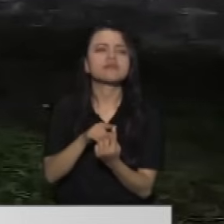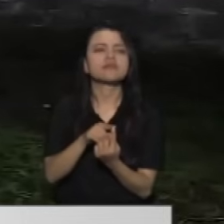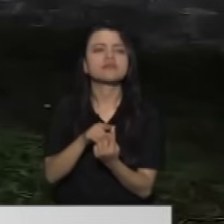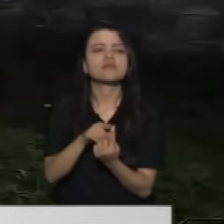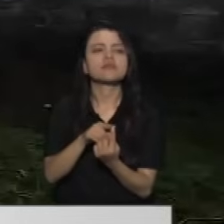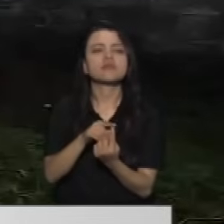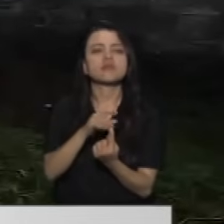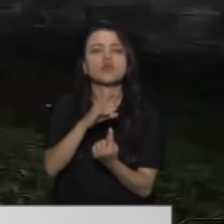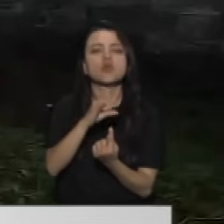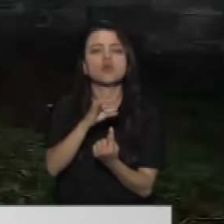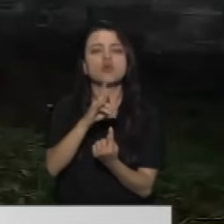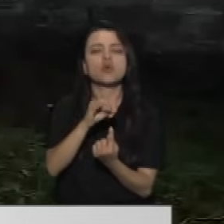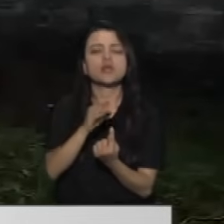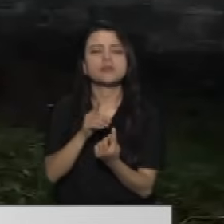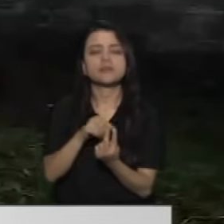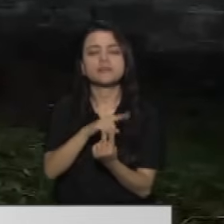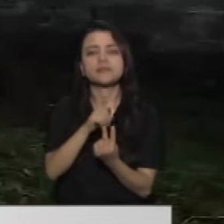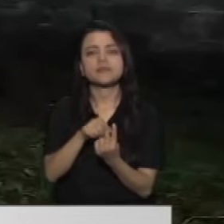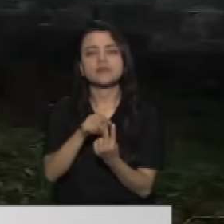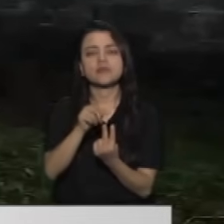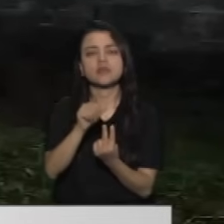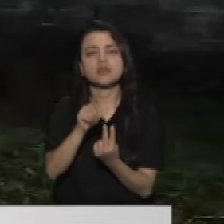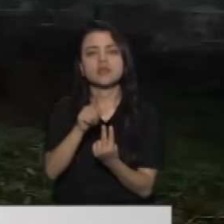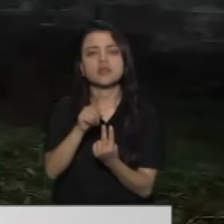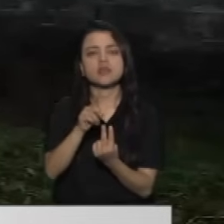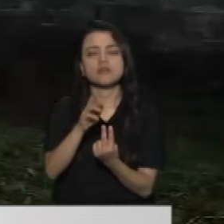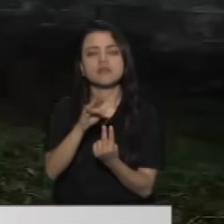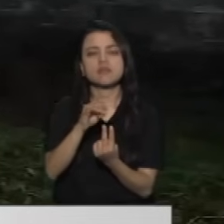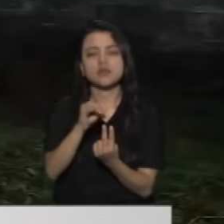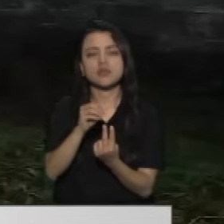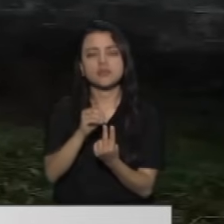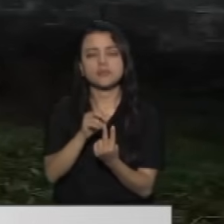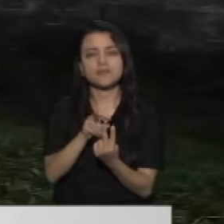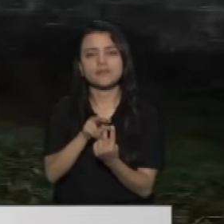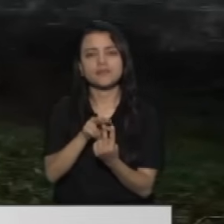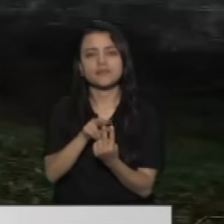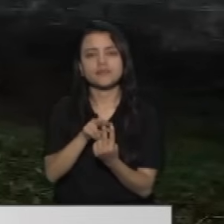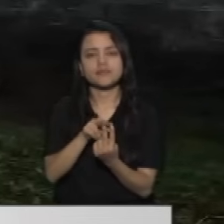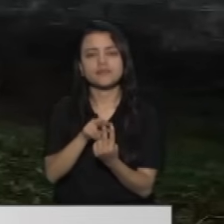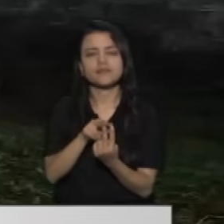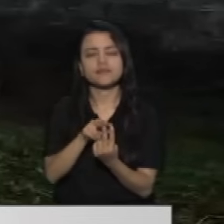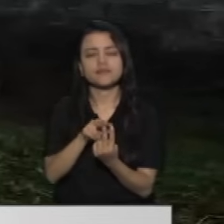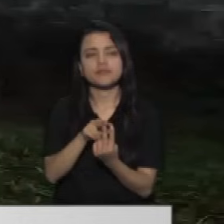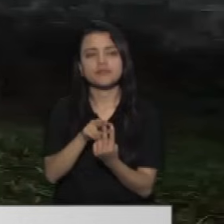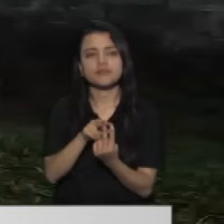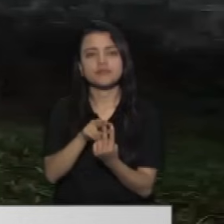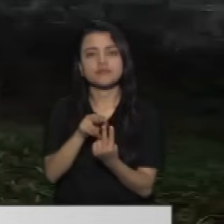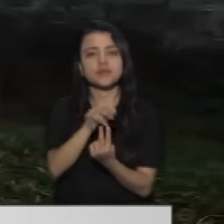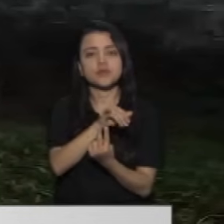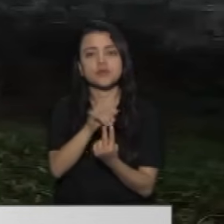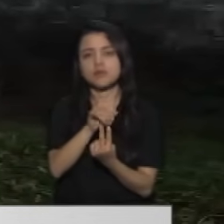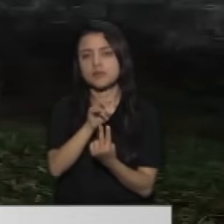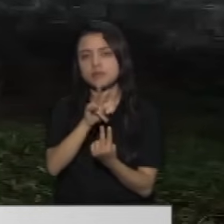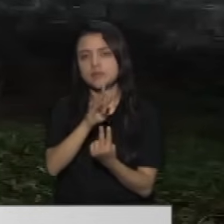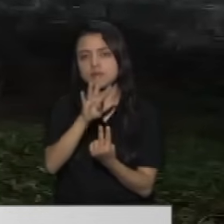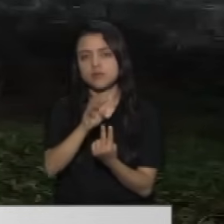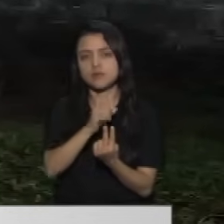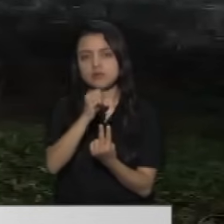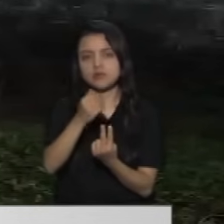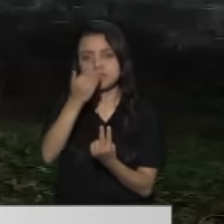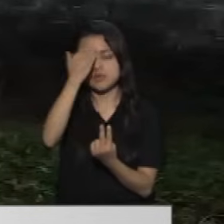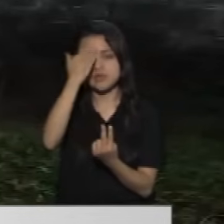alias Cole o Marco, y Alfredo Enrique Sampaio Ortega, alias Alfredito, ambos de 24 años de edad,